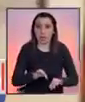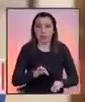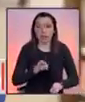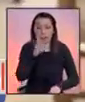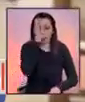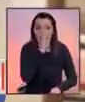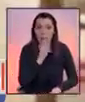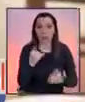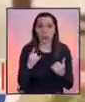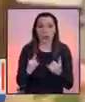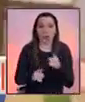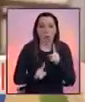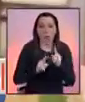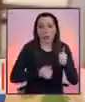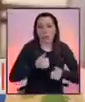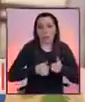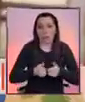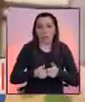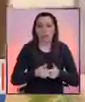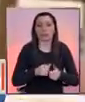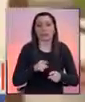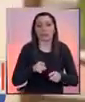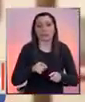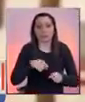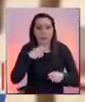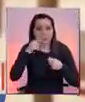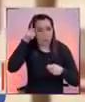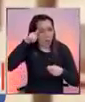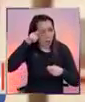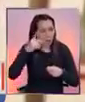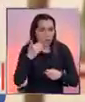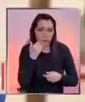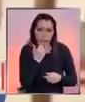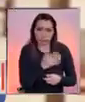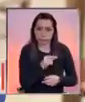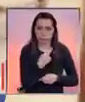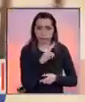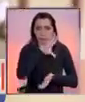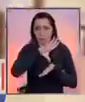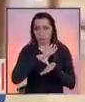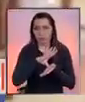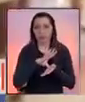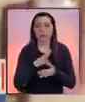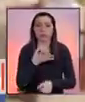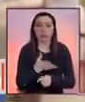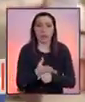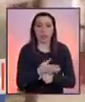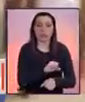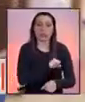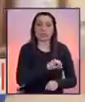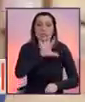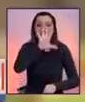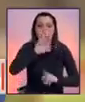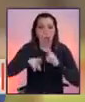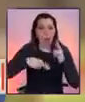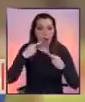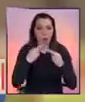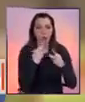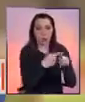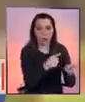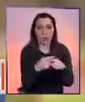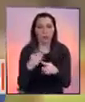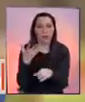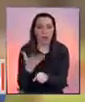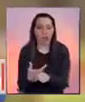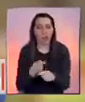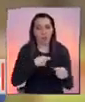juega por alguna competencia. La carta incluye las preparaciones más típicas de este país. Existen en Santiago unos 5 restaurantes que cultivan